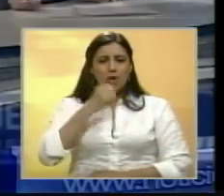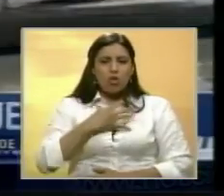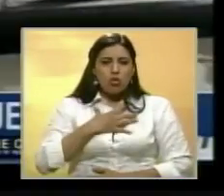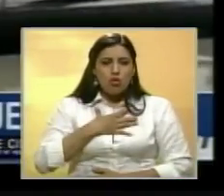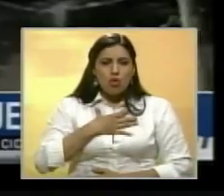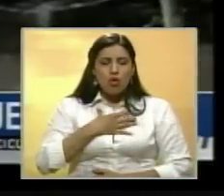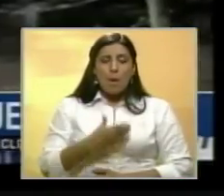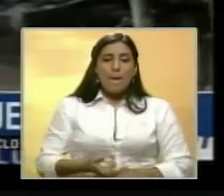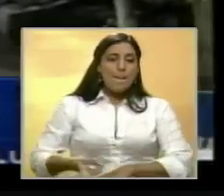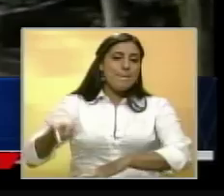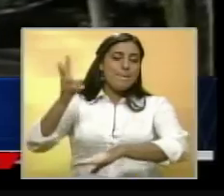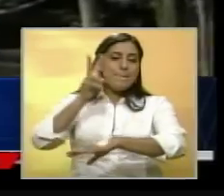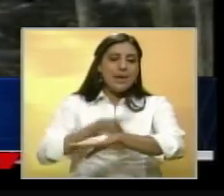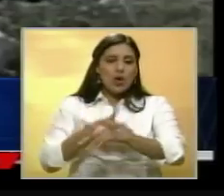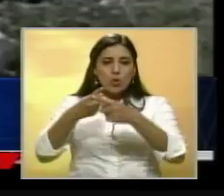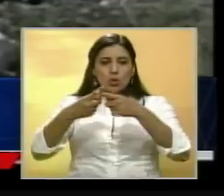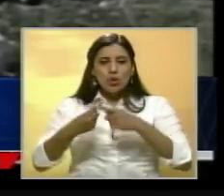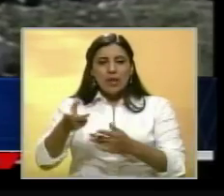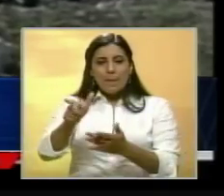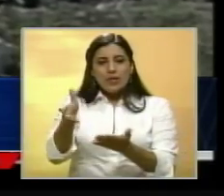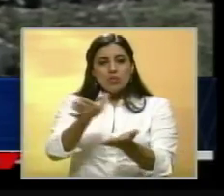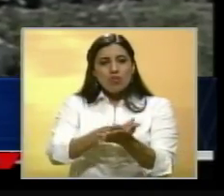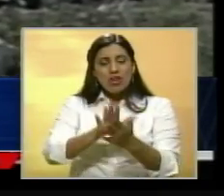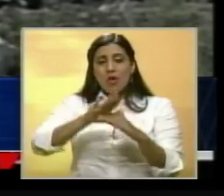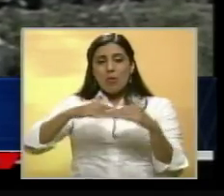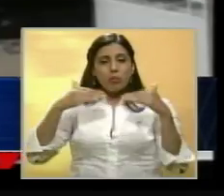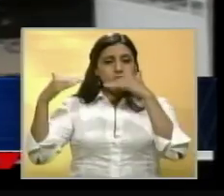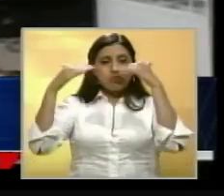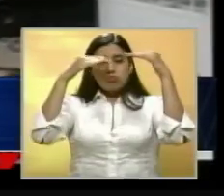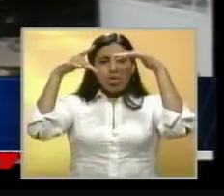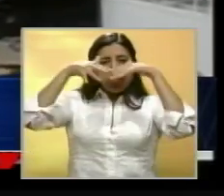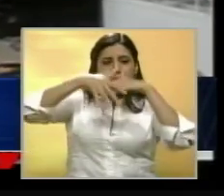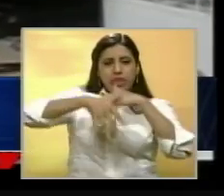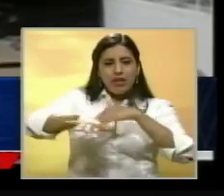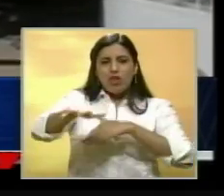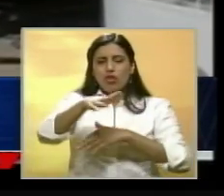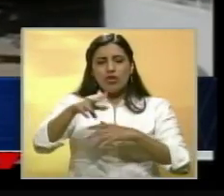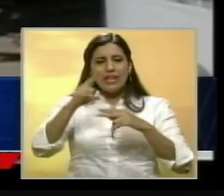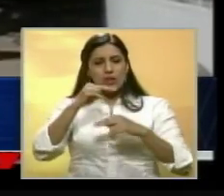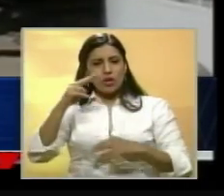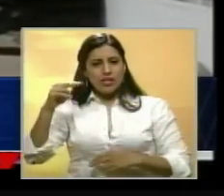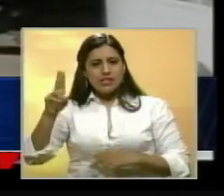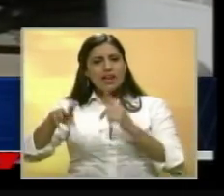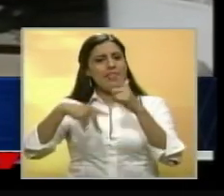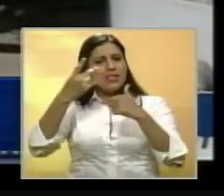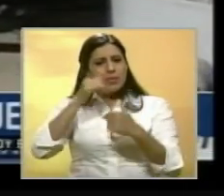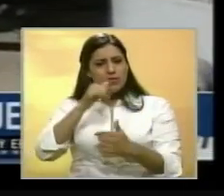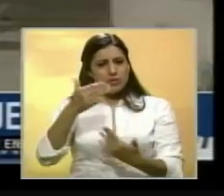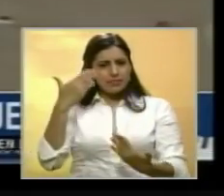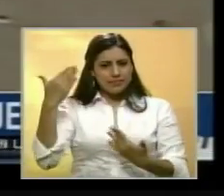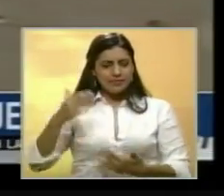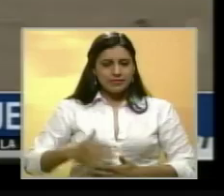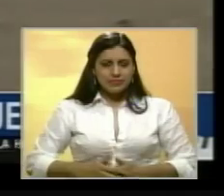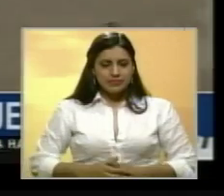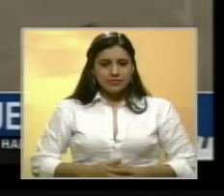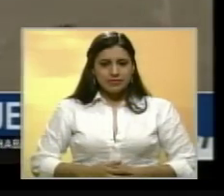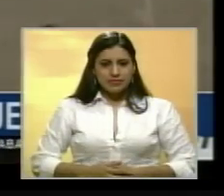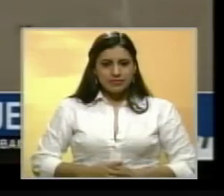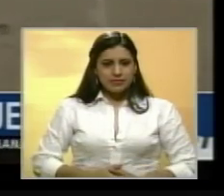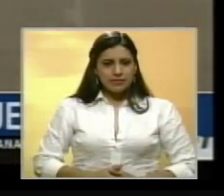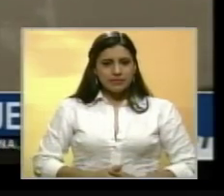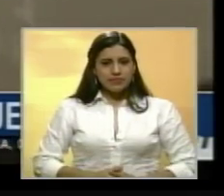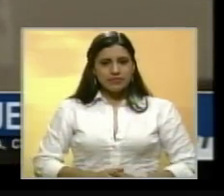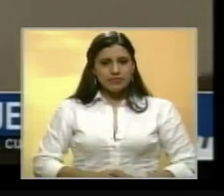dolor. Aumenta el número de fallecidos tras inundaciones y deslaves en Indonesia. Los detalles en breve.